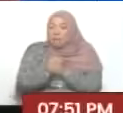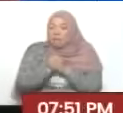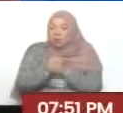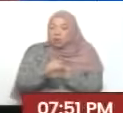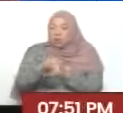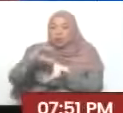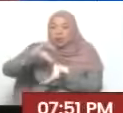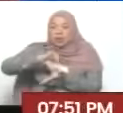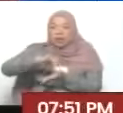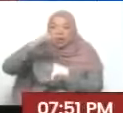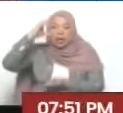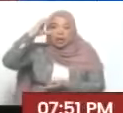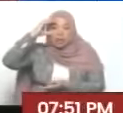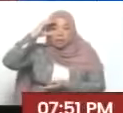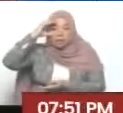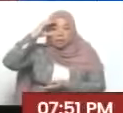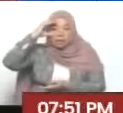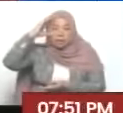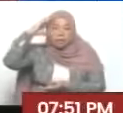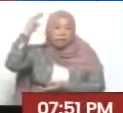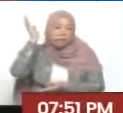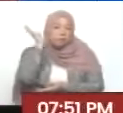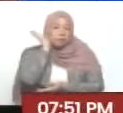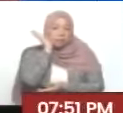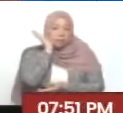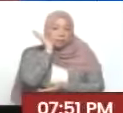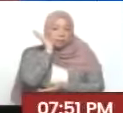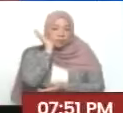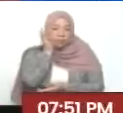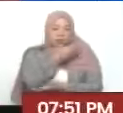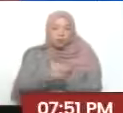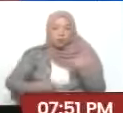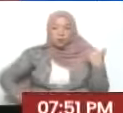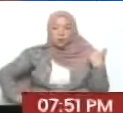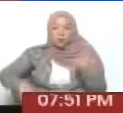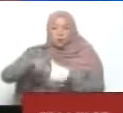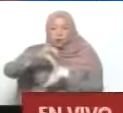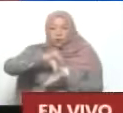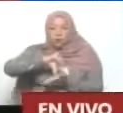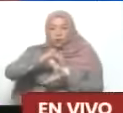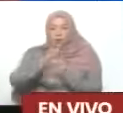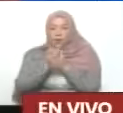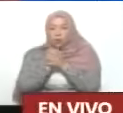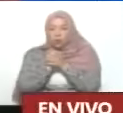Ibrahim Raiz, el presidente de Irán, querido compañero.